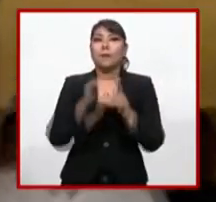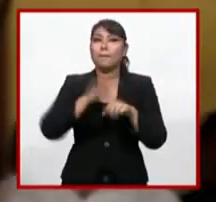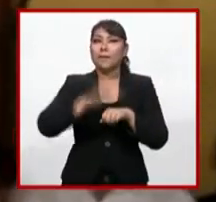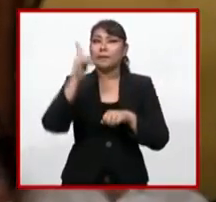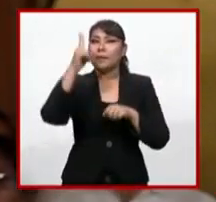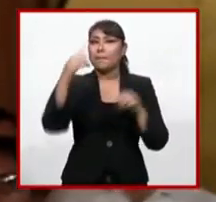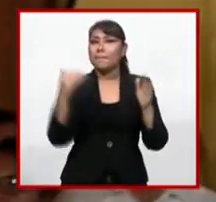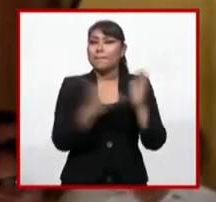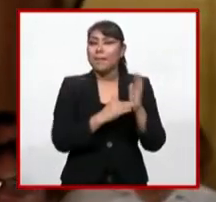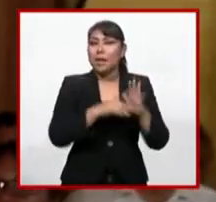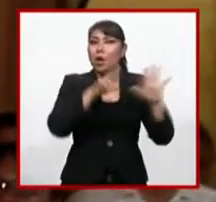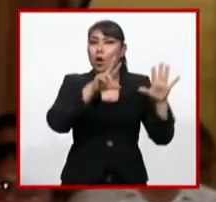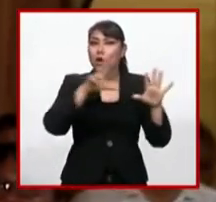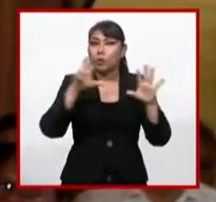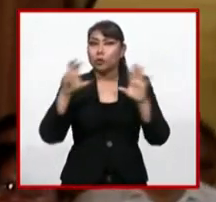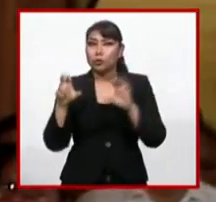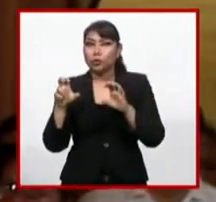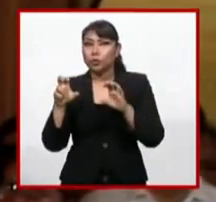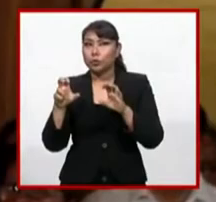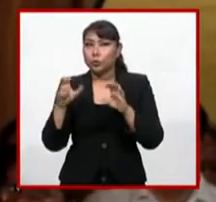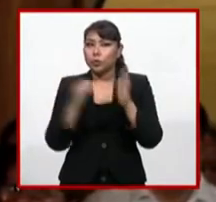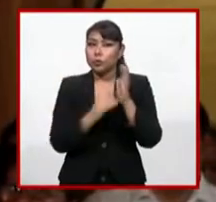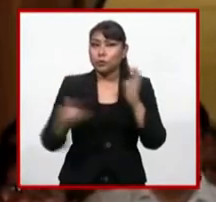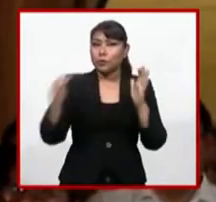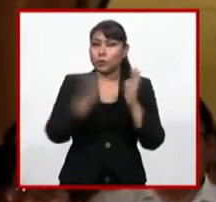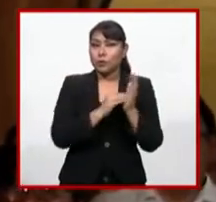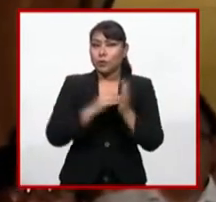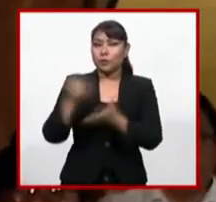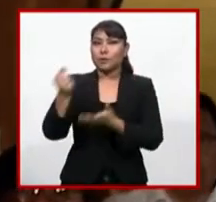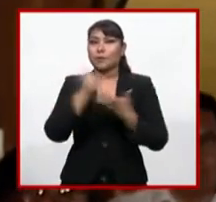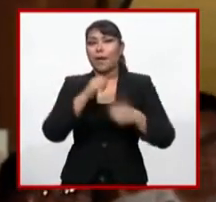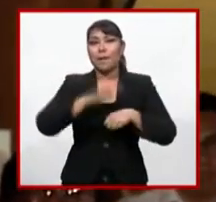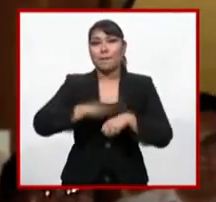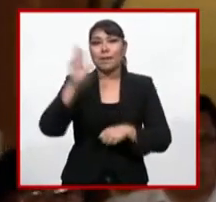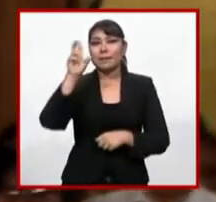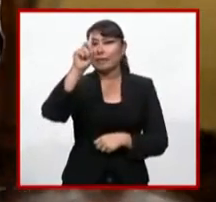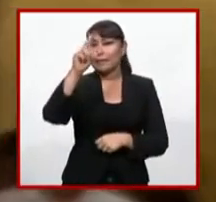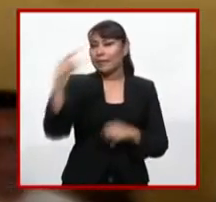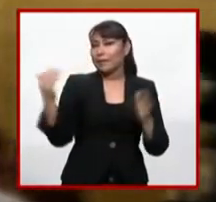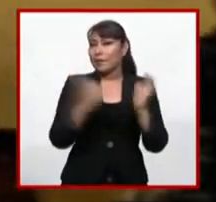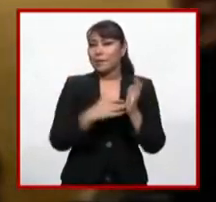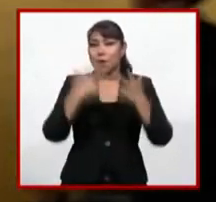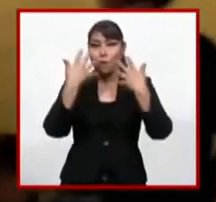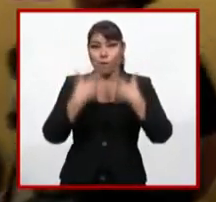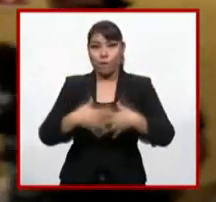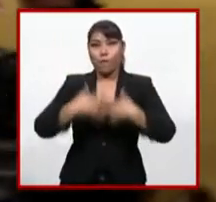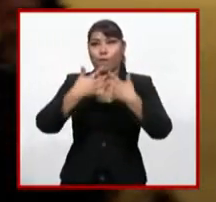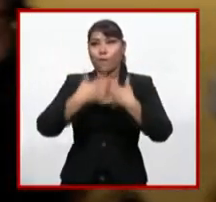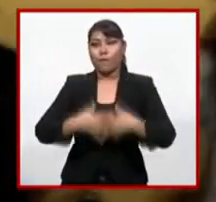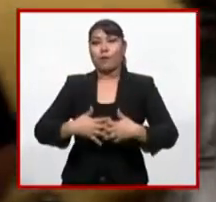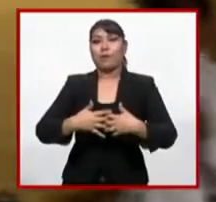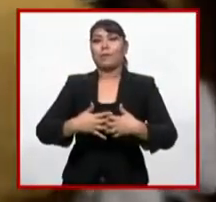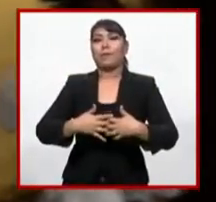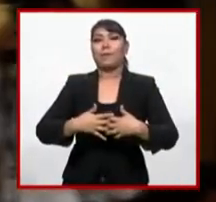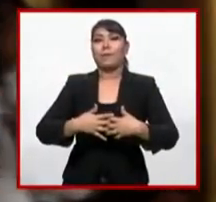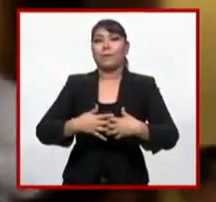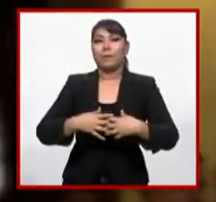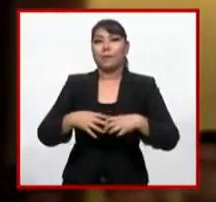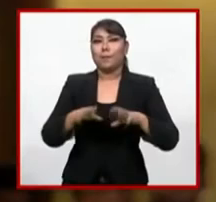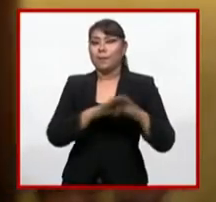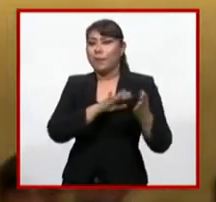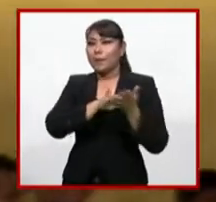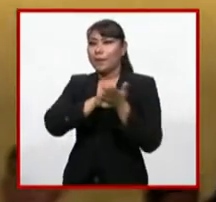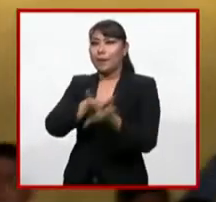de 1.800 millones de pesos a más de 30.000 empresas en el segmento del fondo de